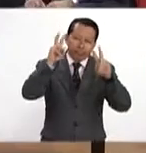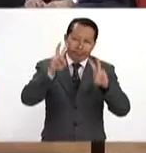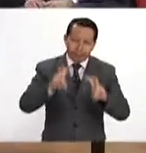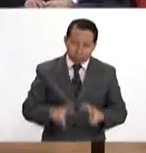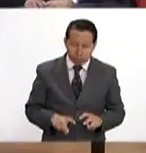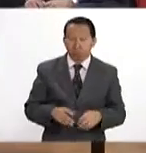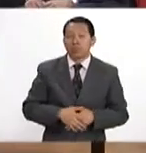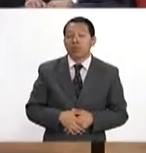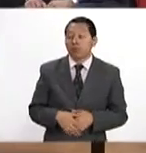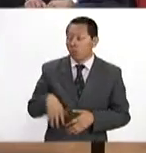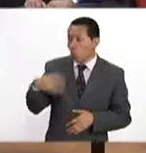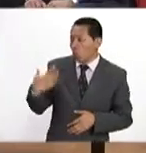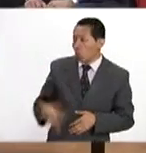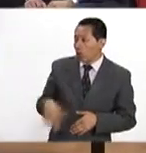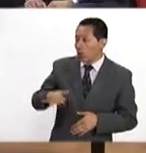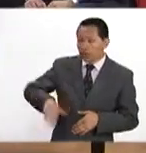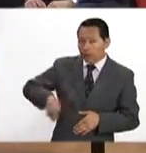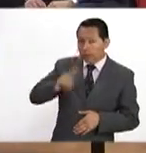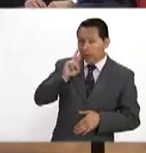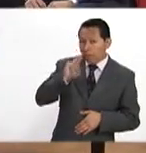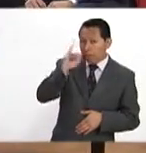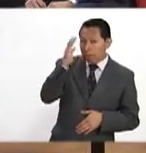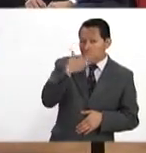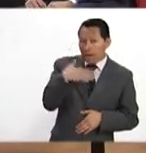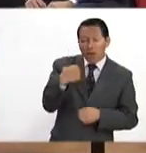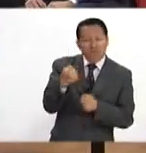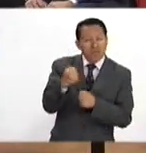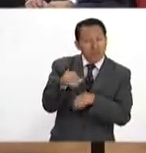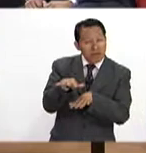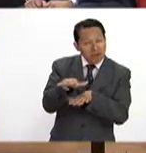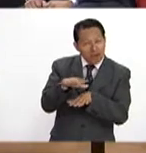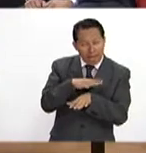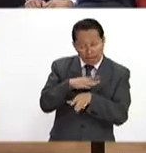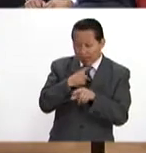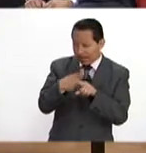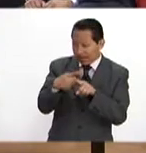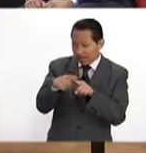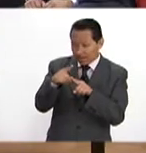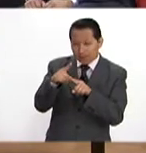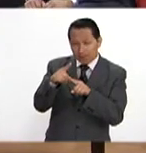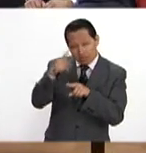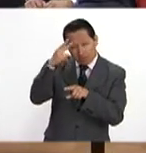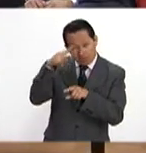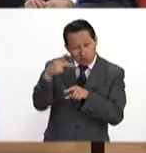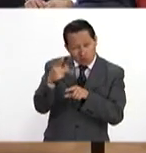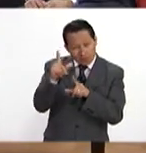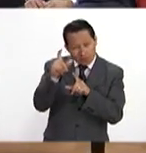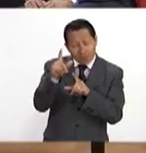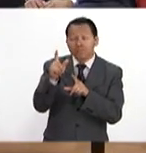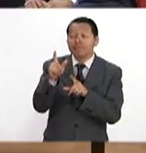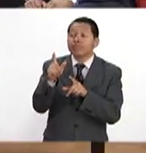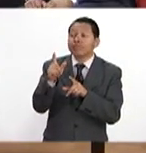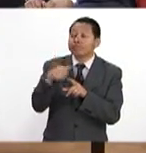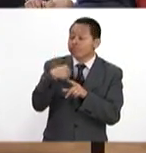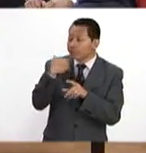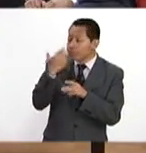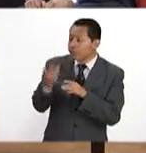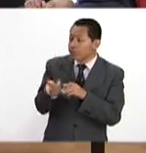imágenes impresionantes tomadas por una gran cantidad de mexicanos. Me gustaría preguntarte, Fernando,